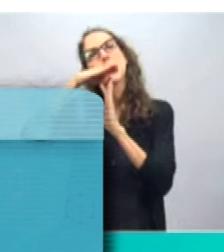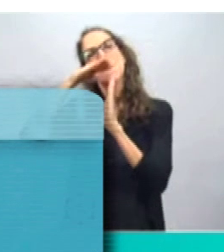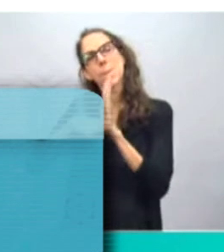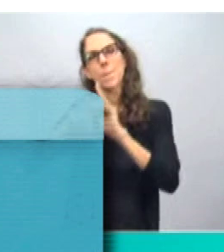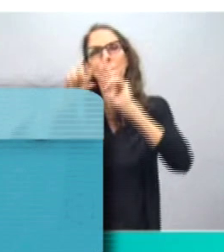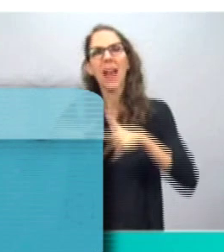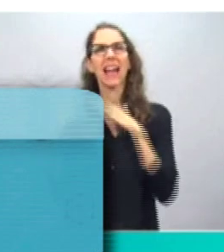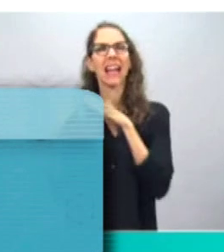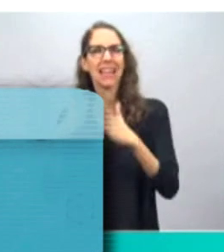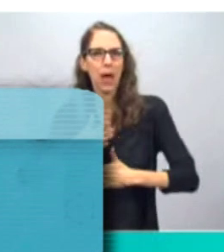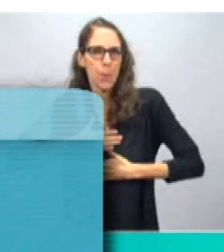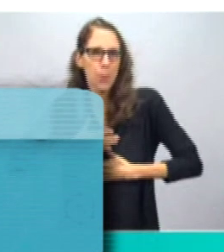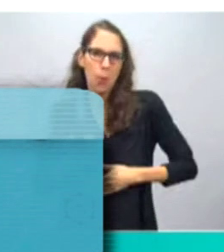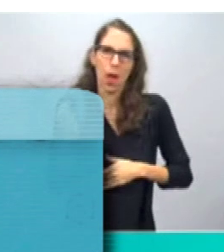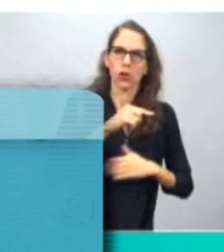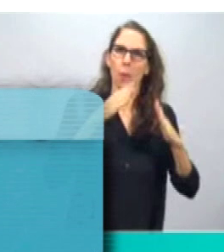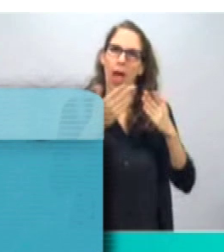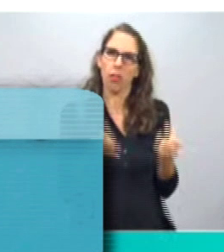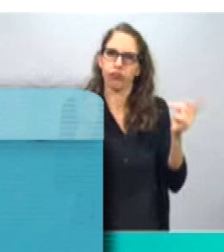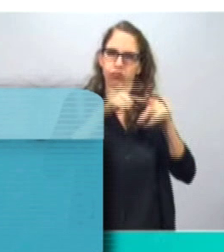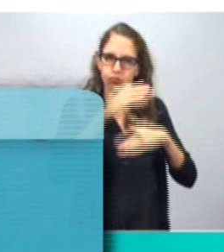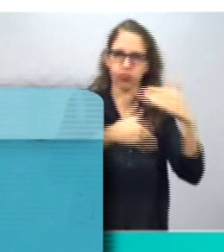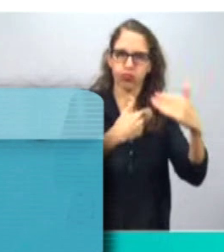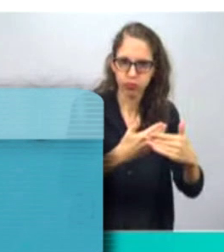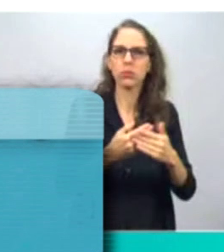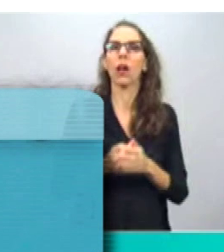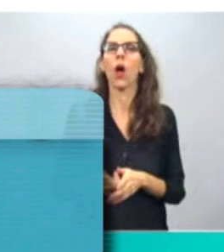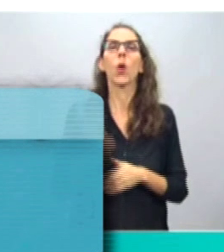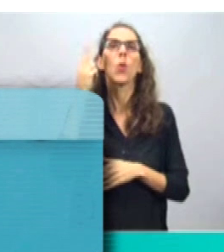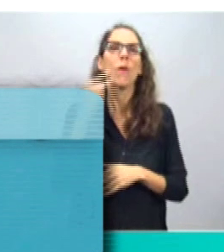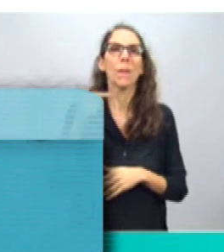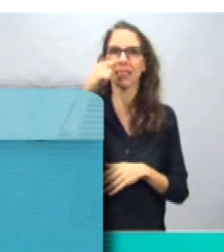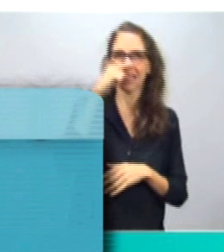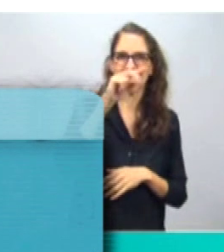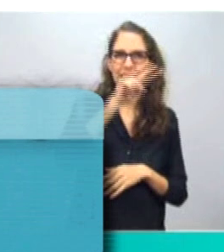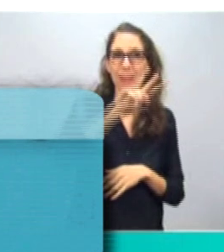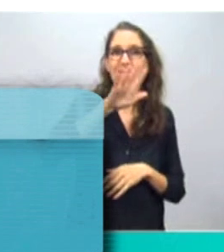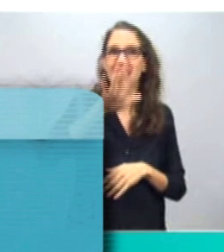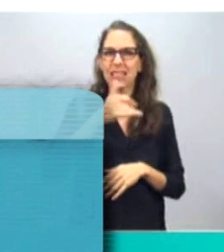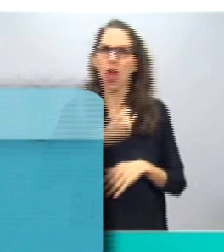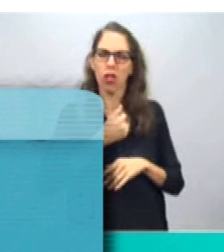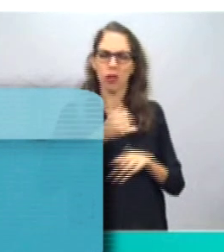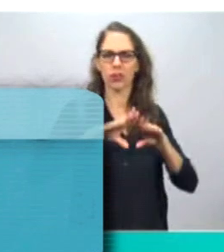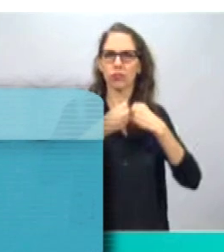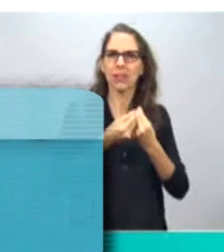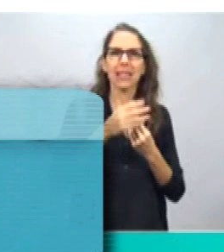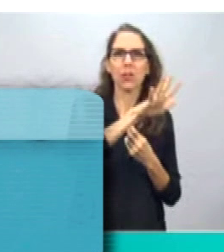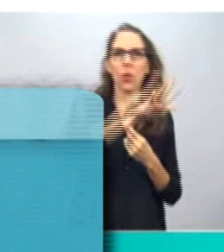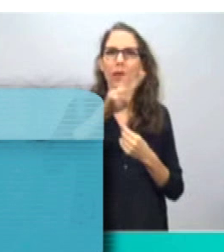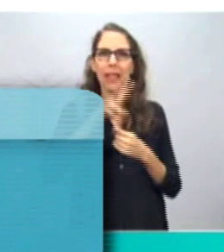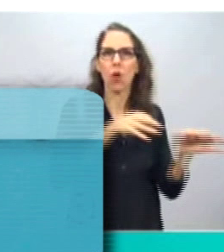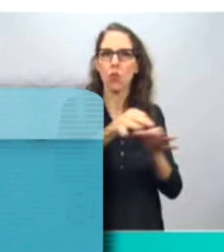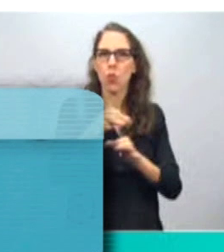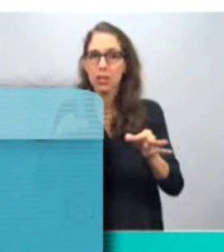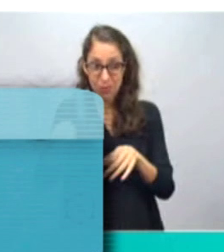programa Reconstruir, se estaban construyendo 9.725 viviendas en 52 municipios, también han sido abandonadas.